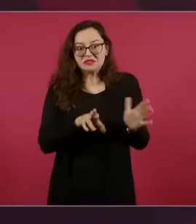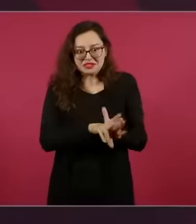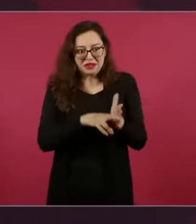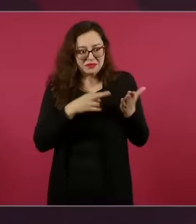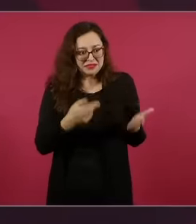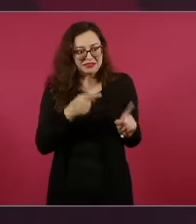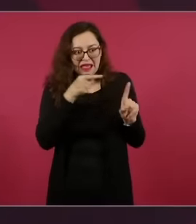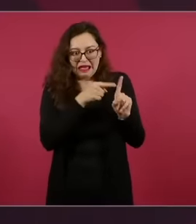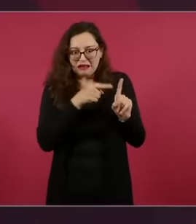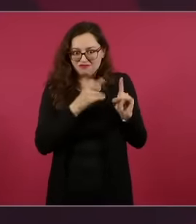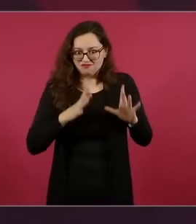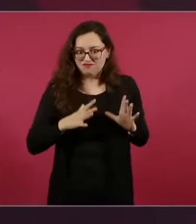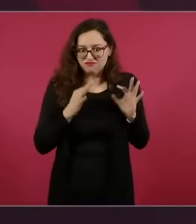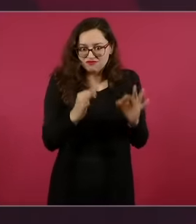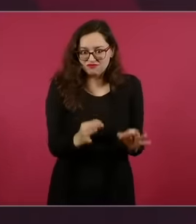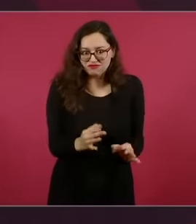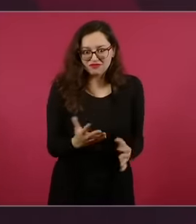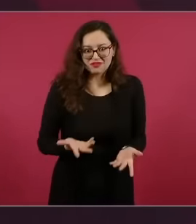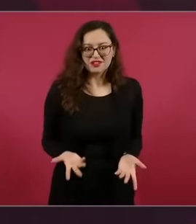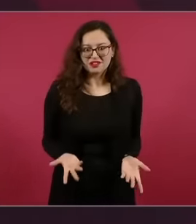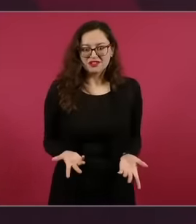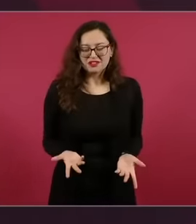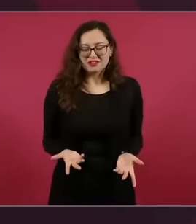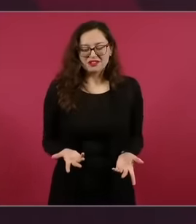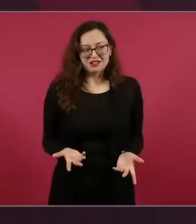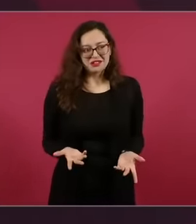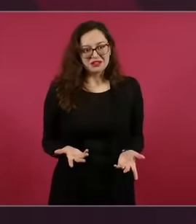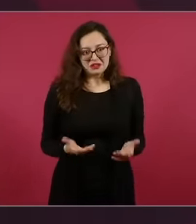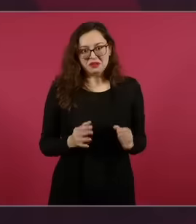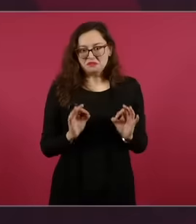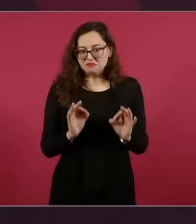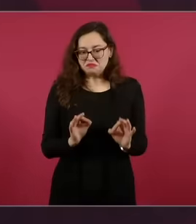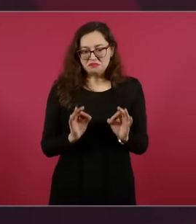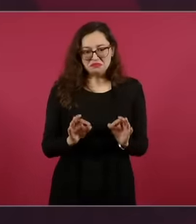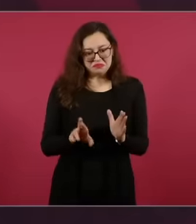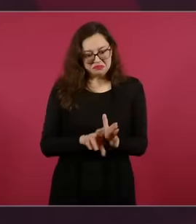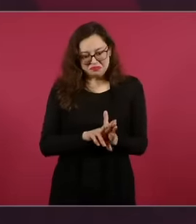revista en su tiempo era